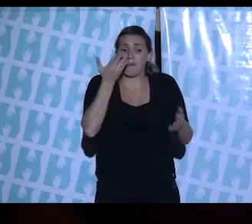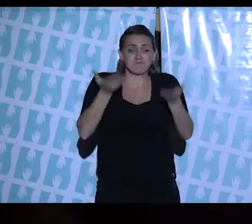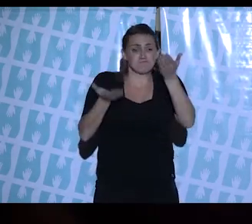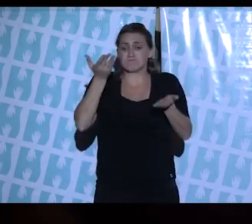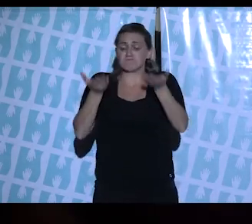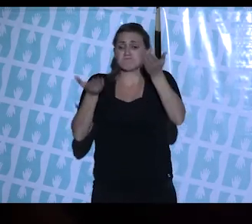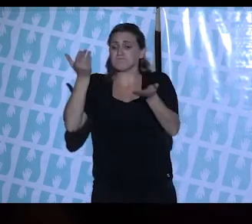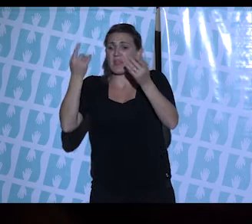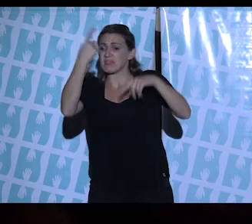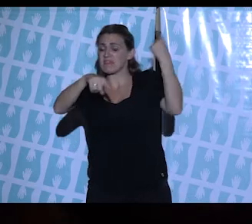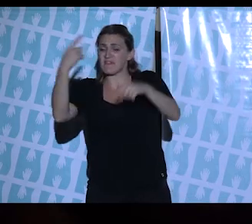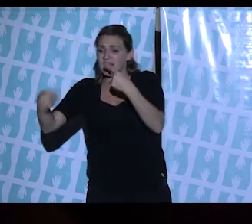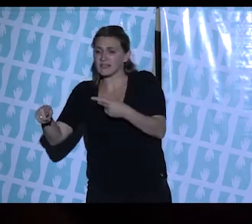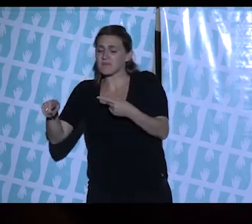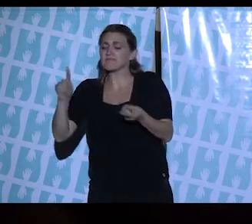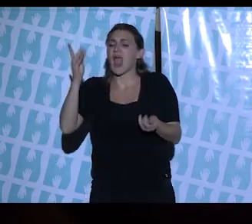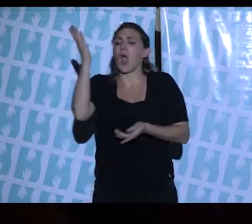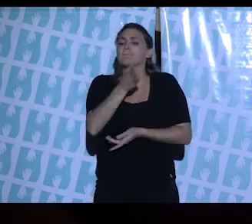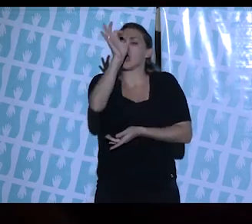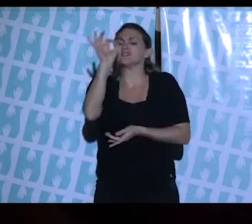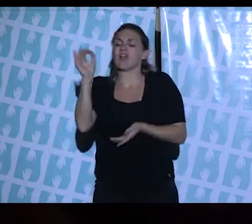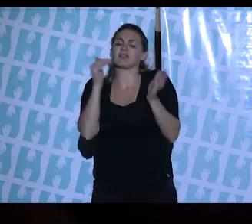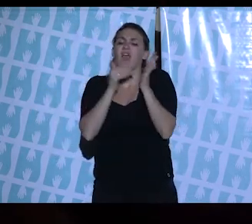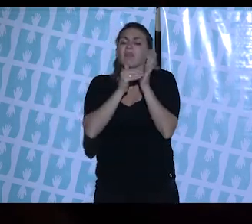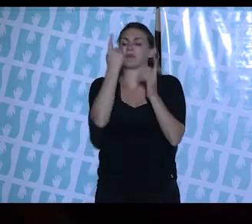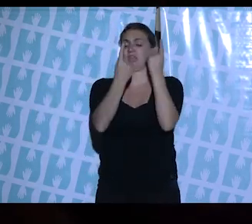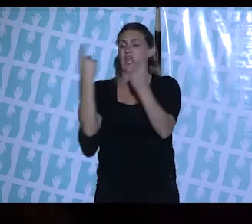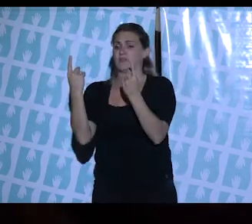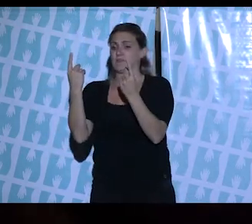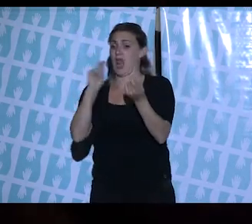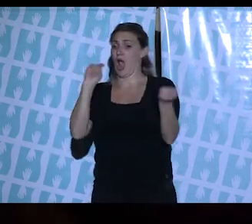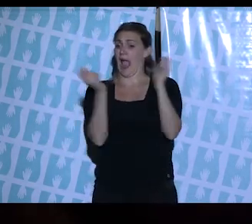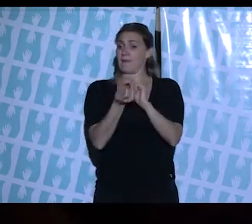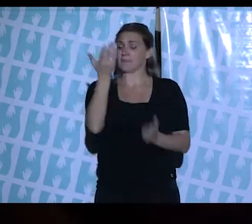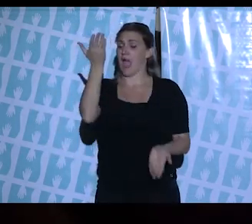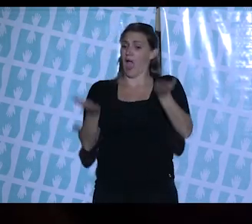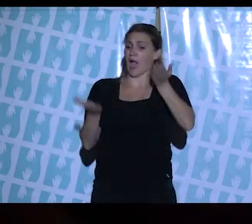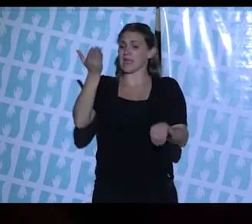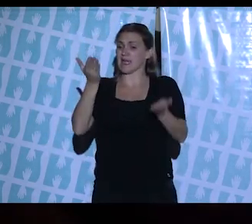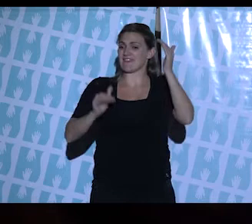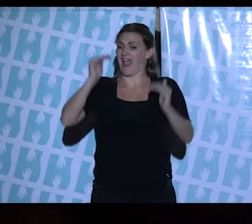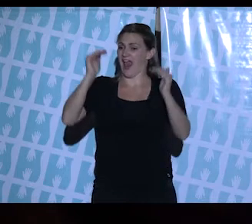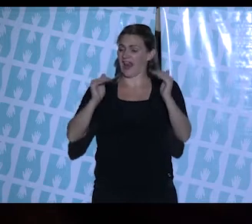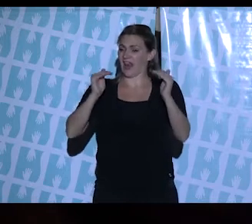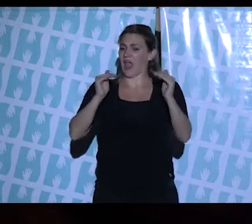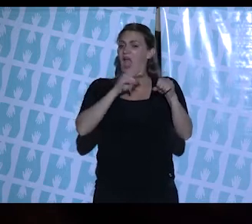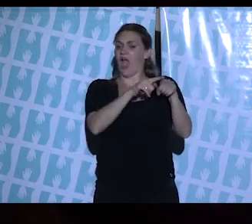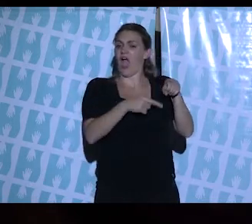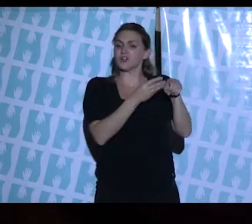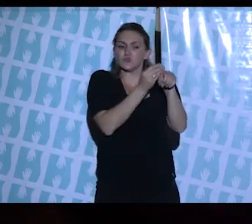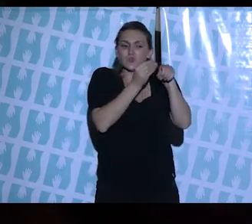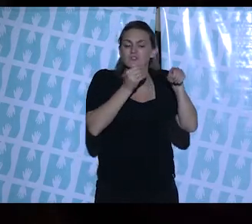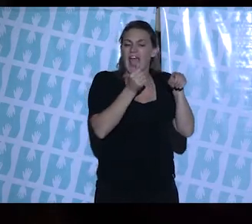Se ha visto que si cambia la proporción relativa de gérmenes de la microbiota, la